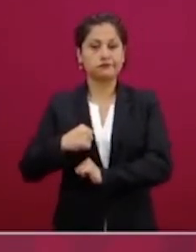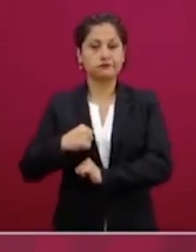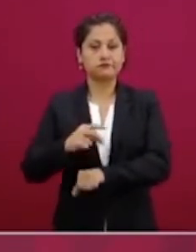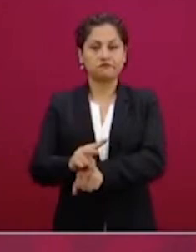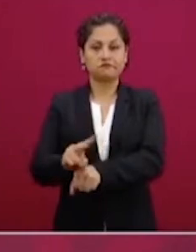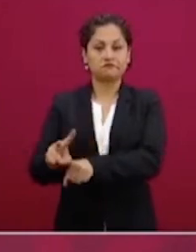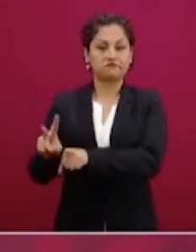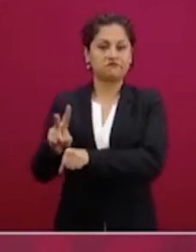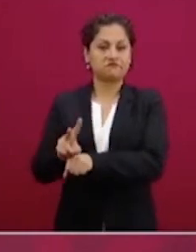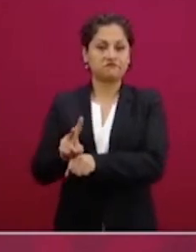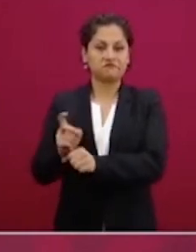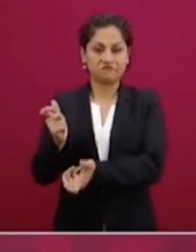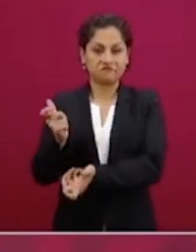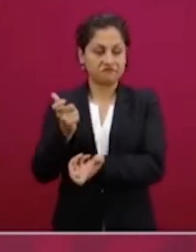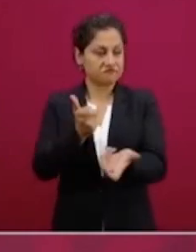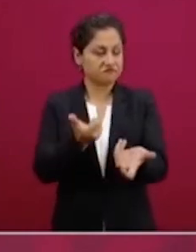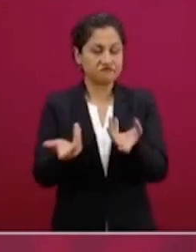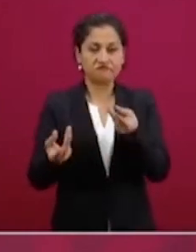supervisión,